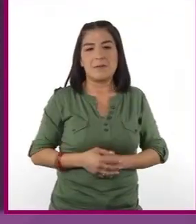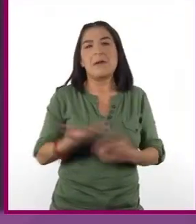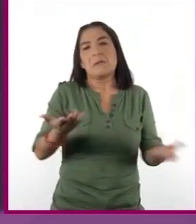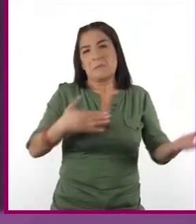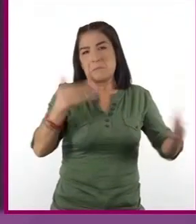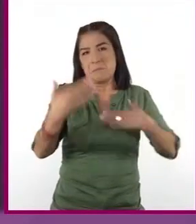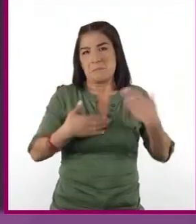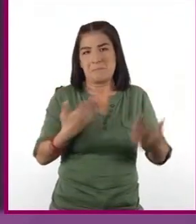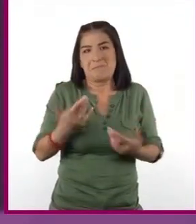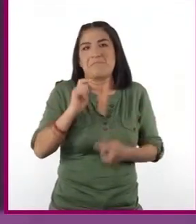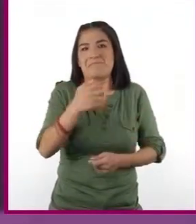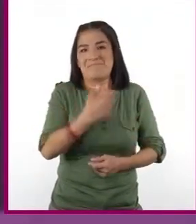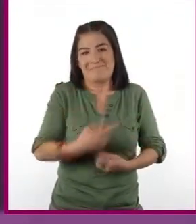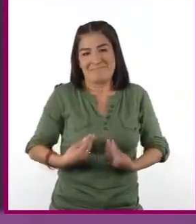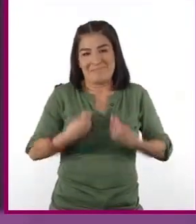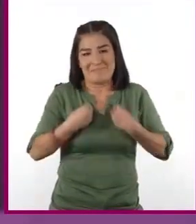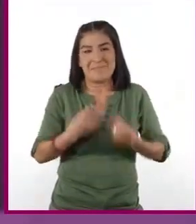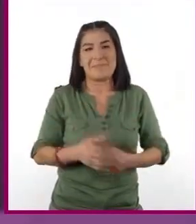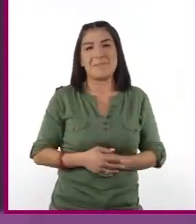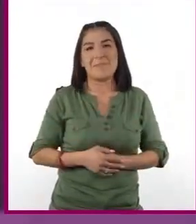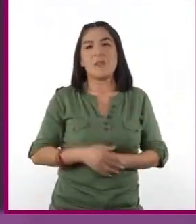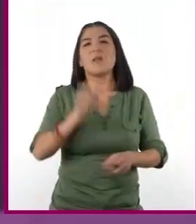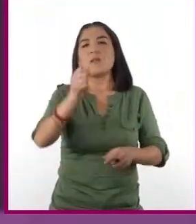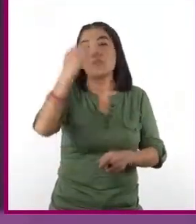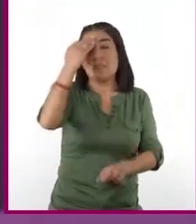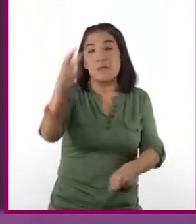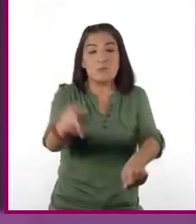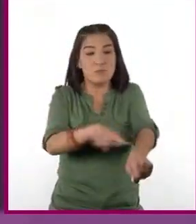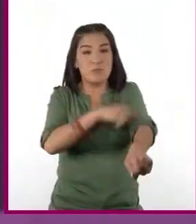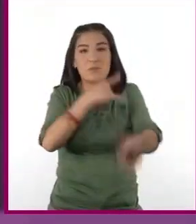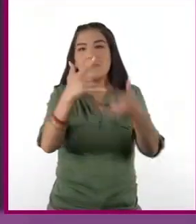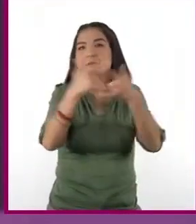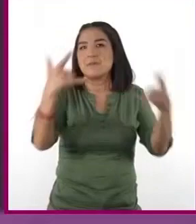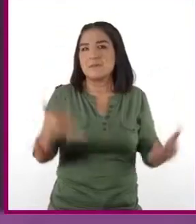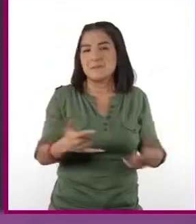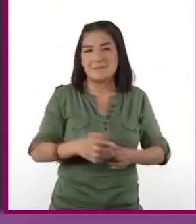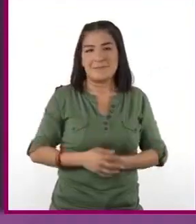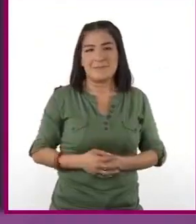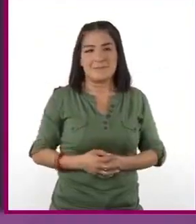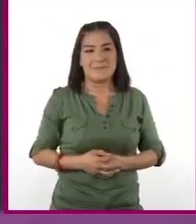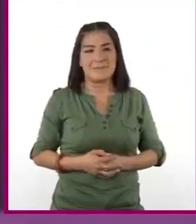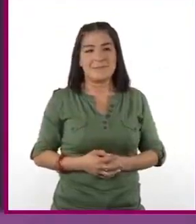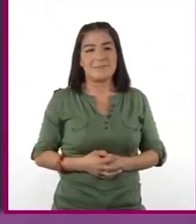de vivir, o por un periodo histórico.